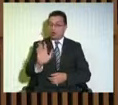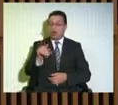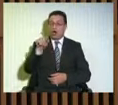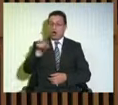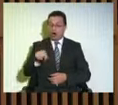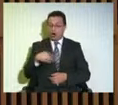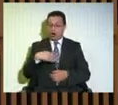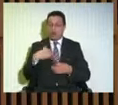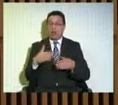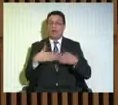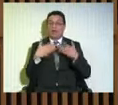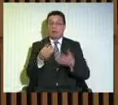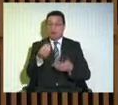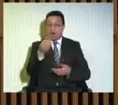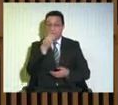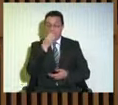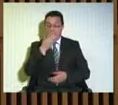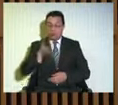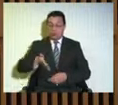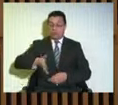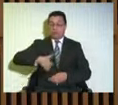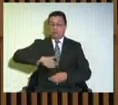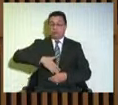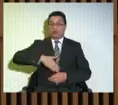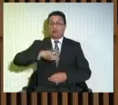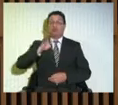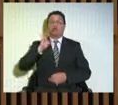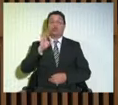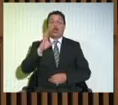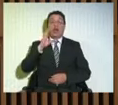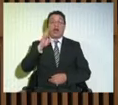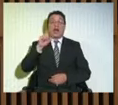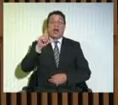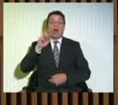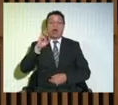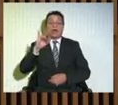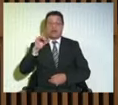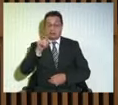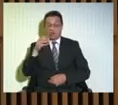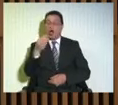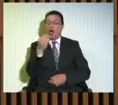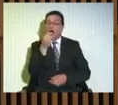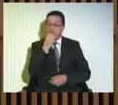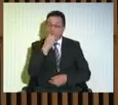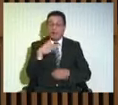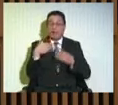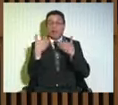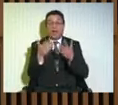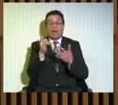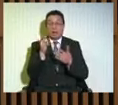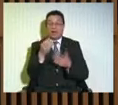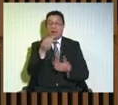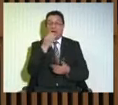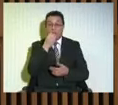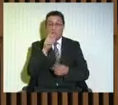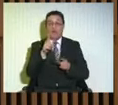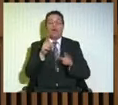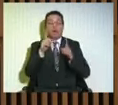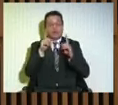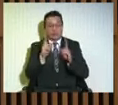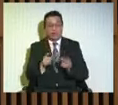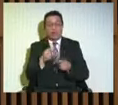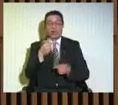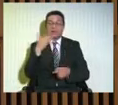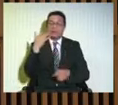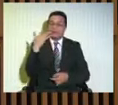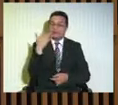entregamos nutrientes, no solo a calorías, y entregamos comida, que tiene que ser